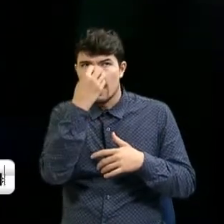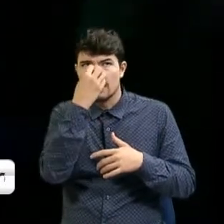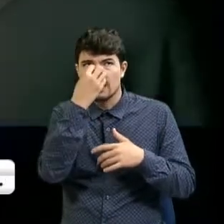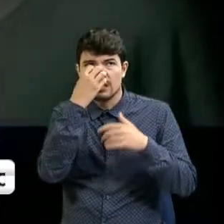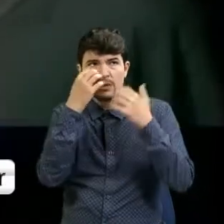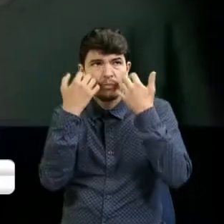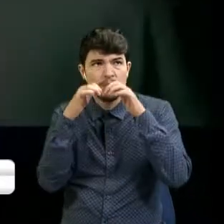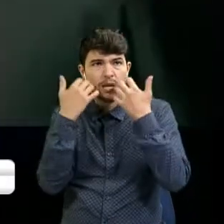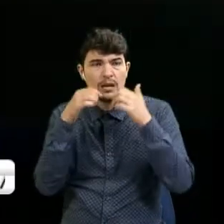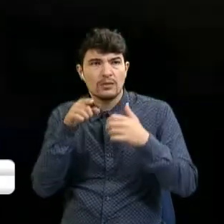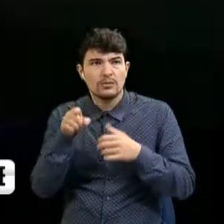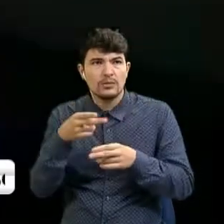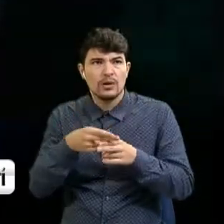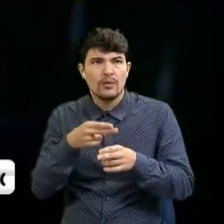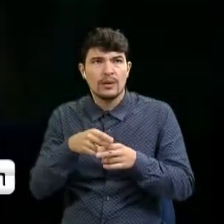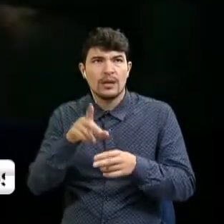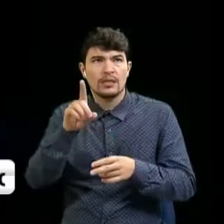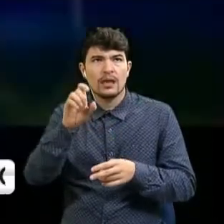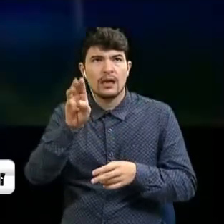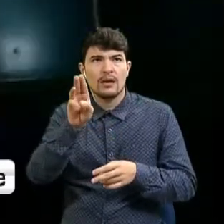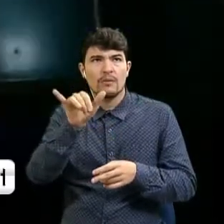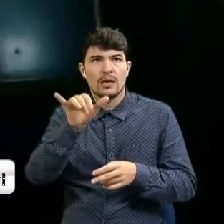llamado Pennywise.